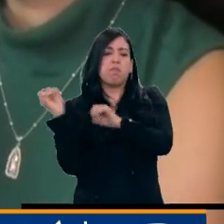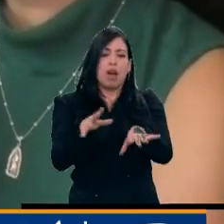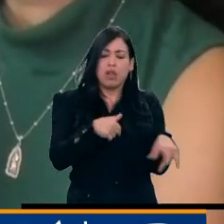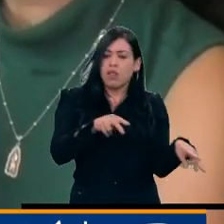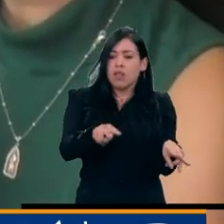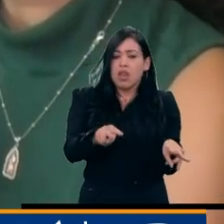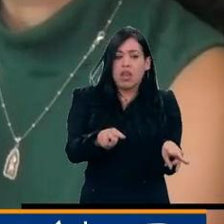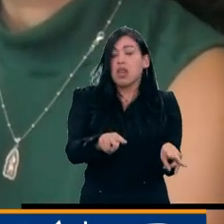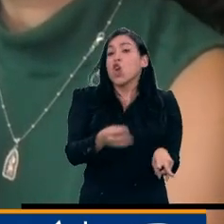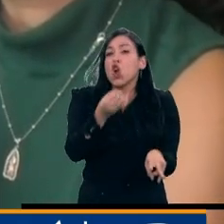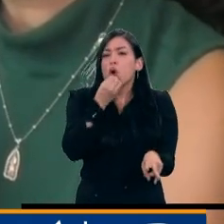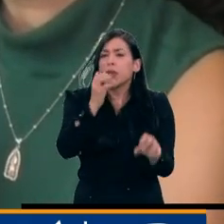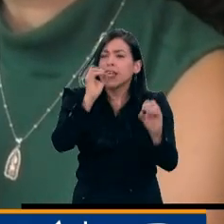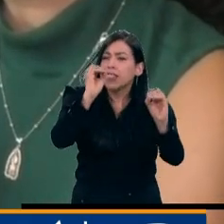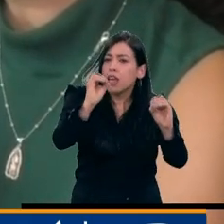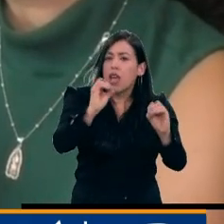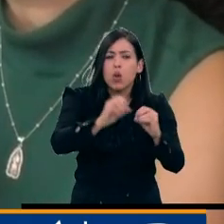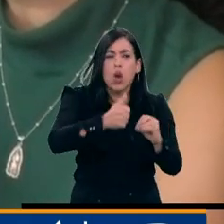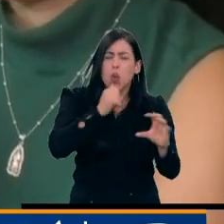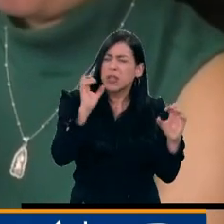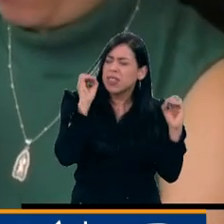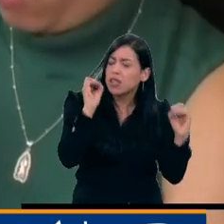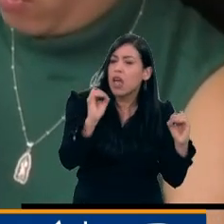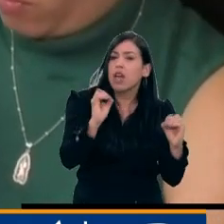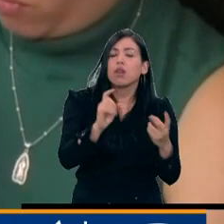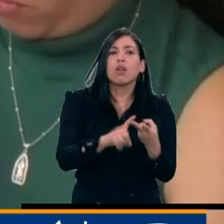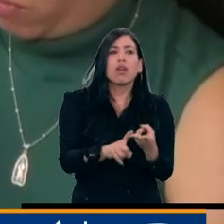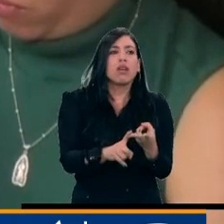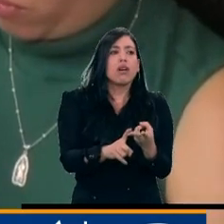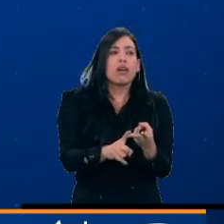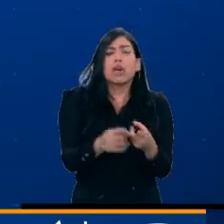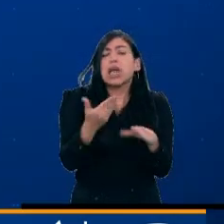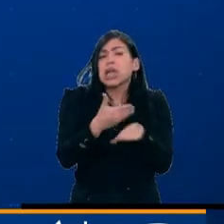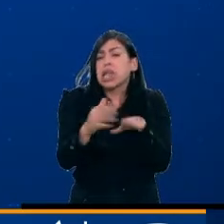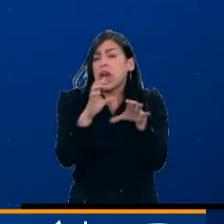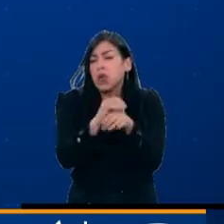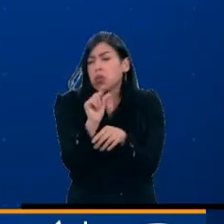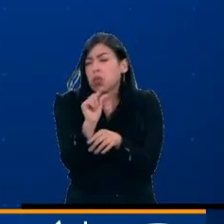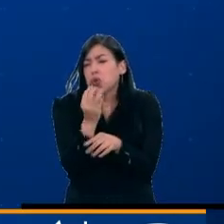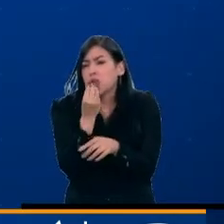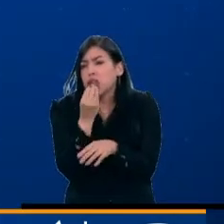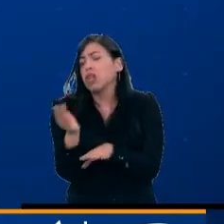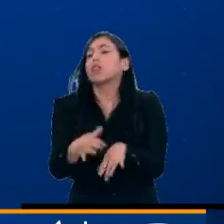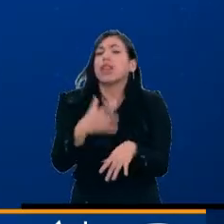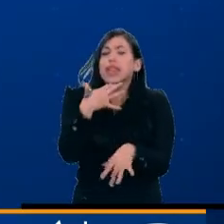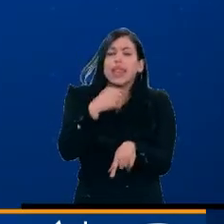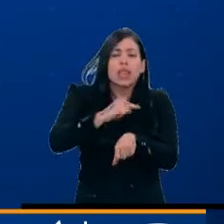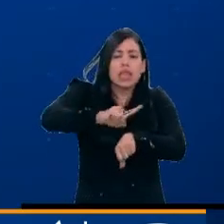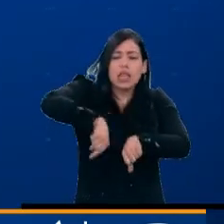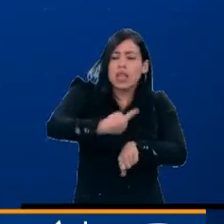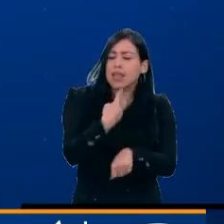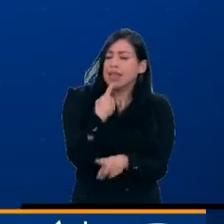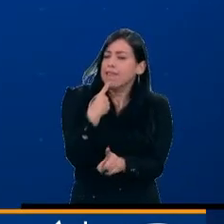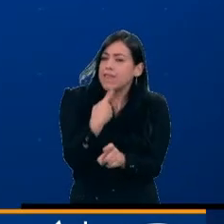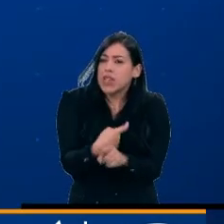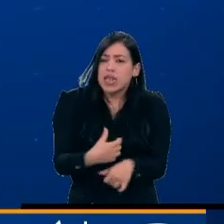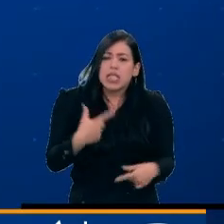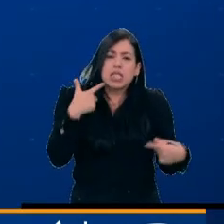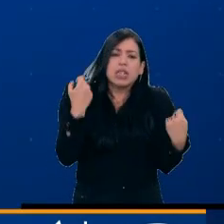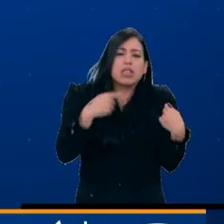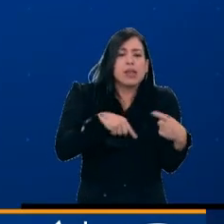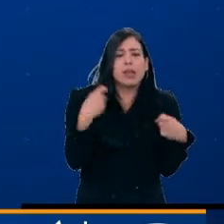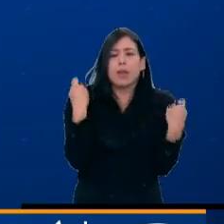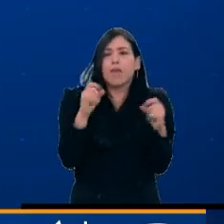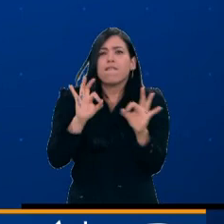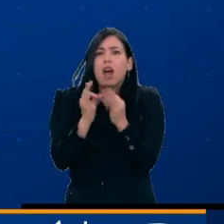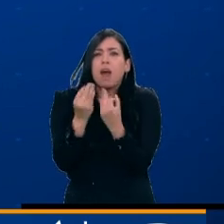No nos dieron alimentación hasta sino en la noche, nos dieron un poco de alimentación. Asegura que fueron horas muy difíciles en las que solo pensaba